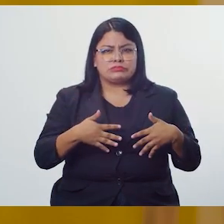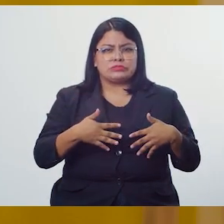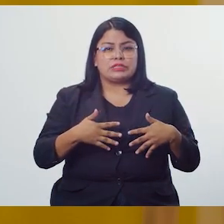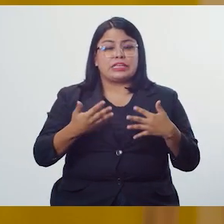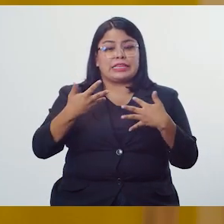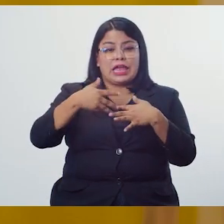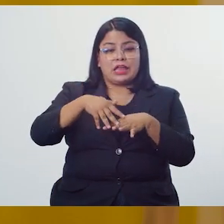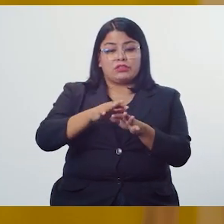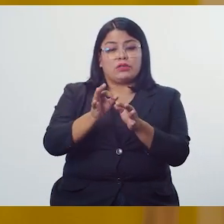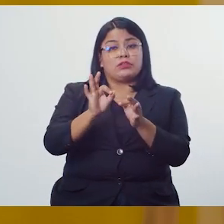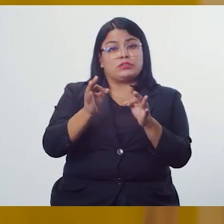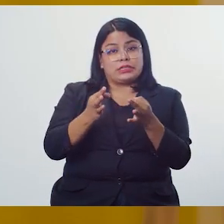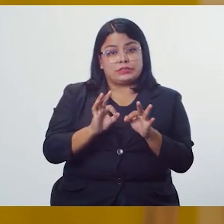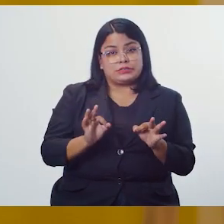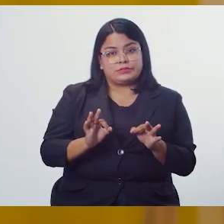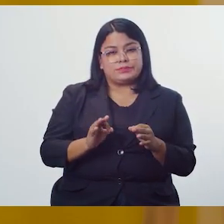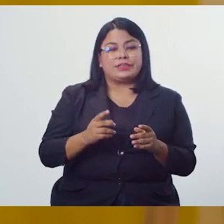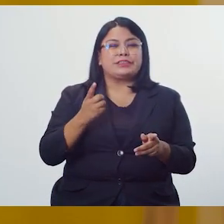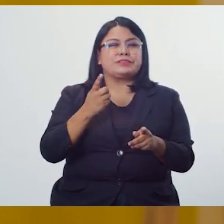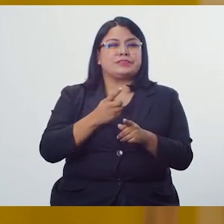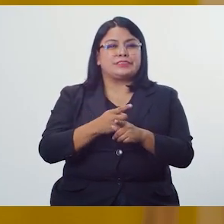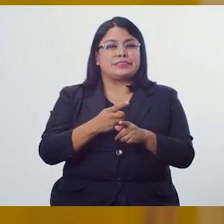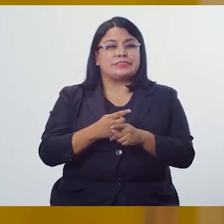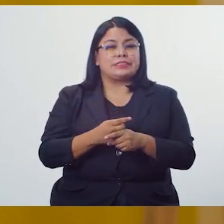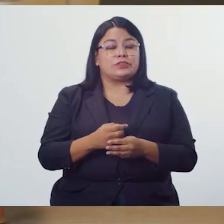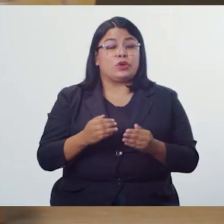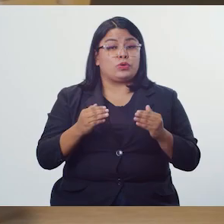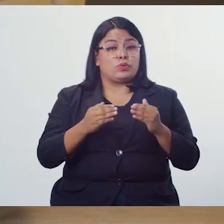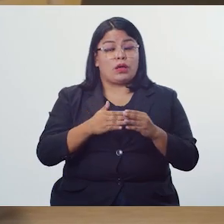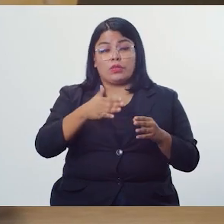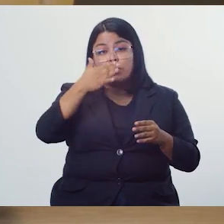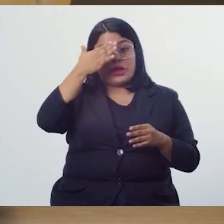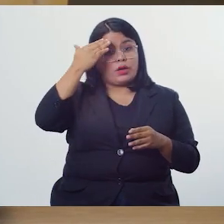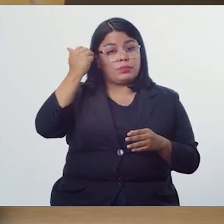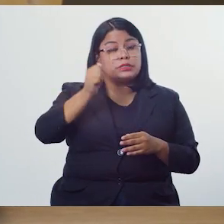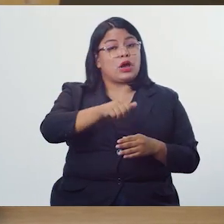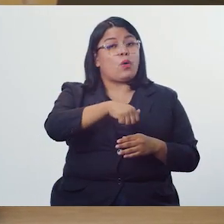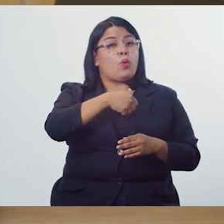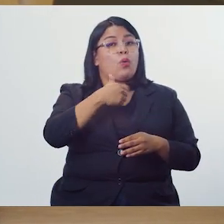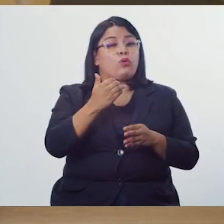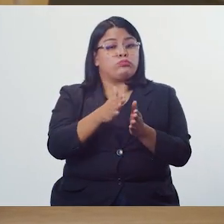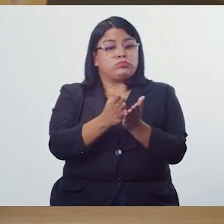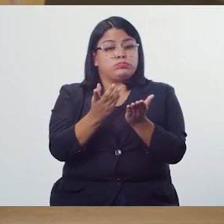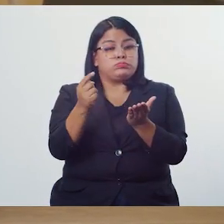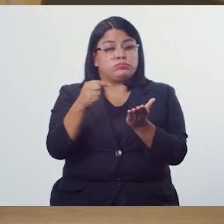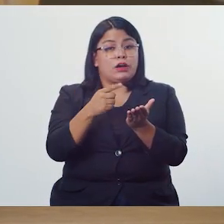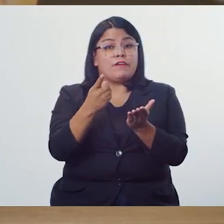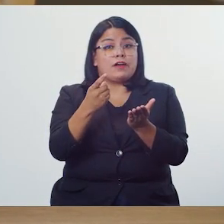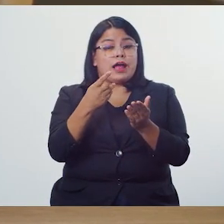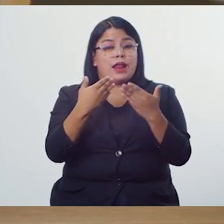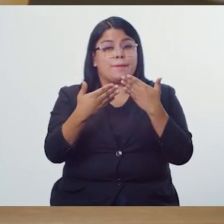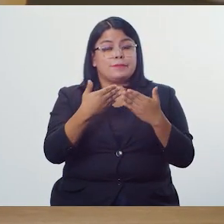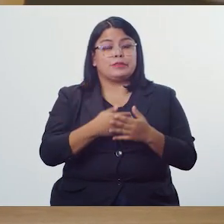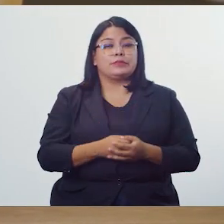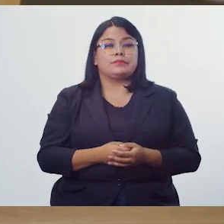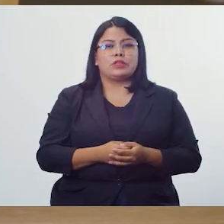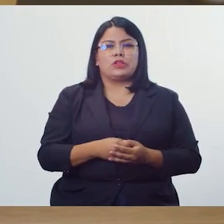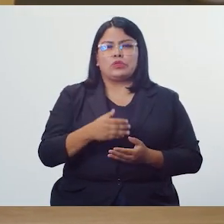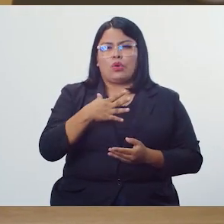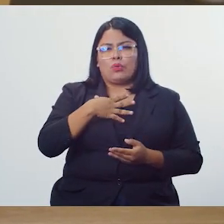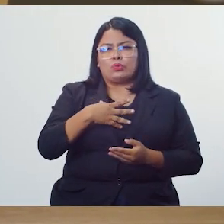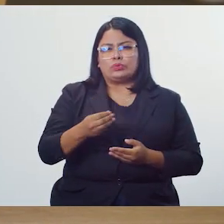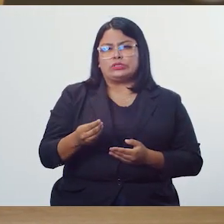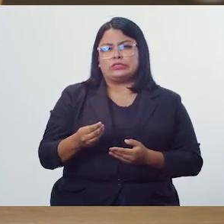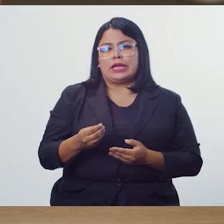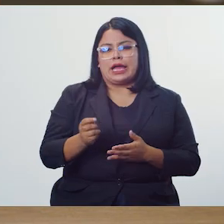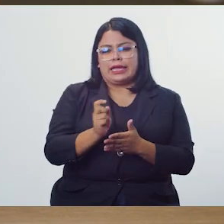texto. Así es, y no vamos a dejar atrás tampoco las otras secciones que están pendientes de explicar, y es nos